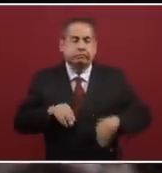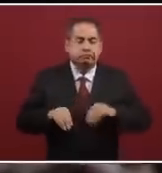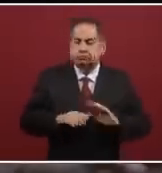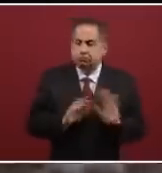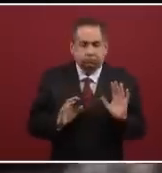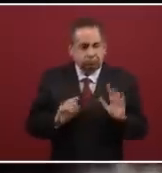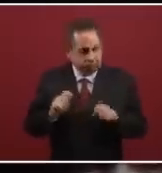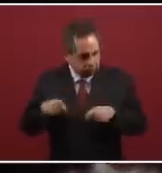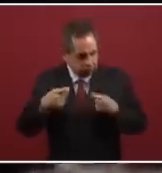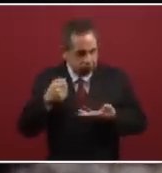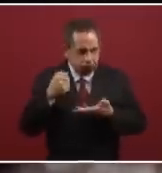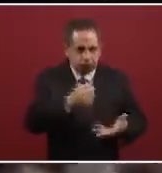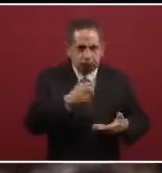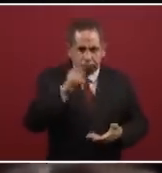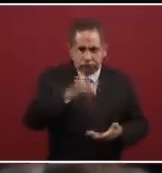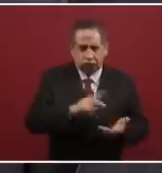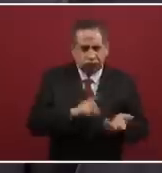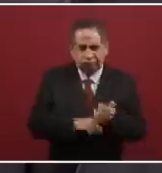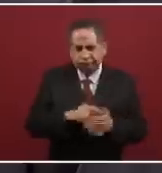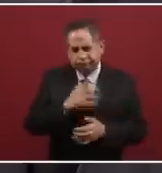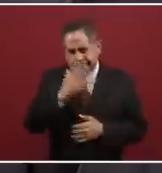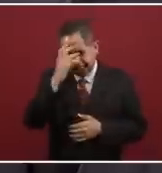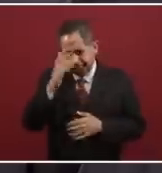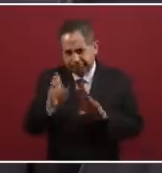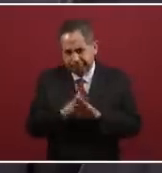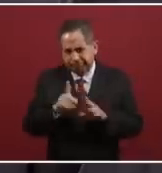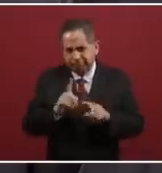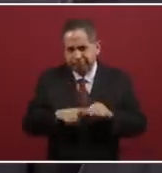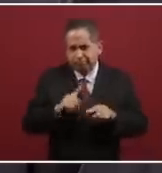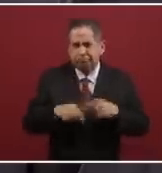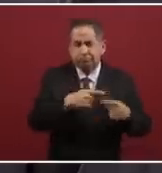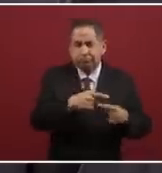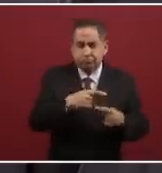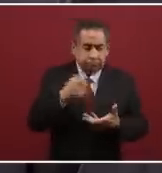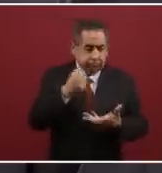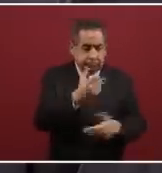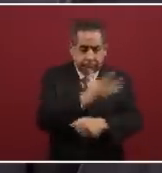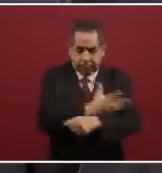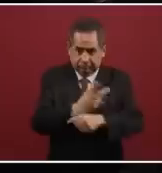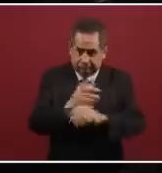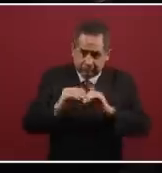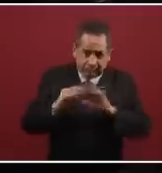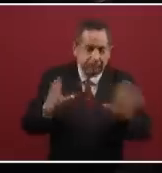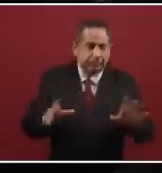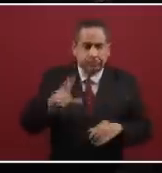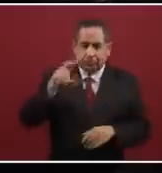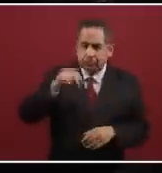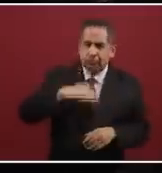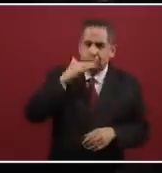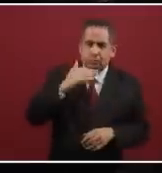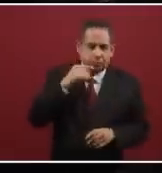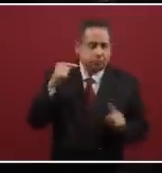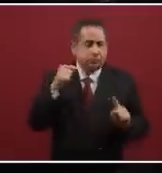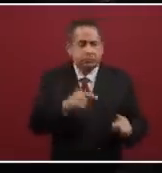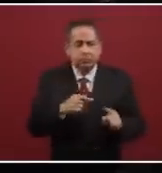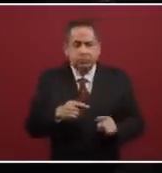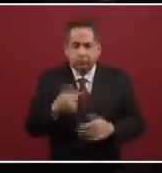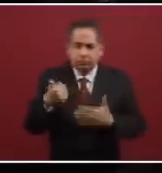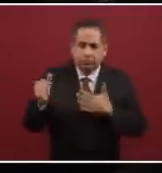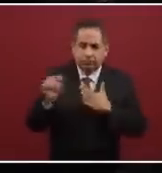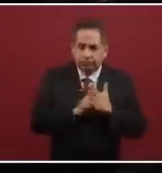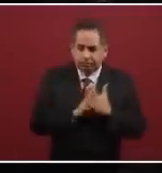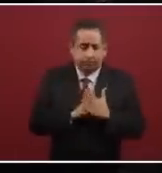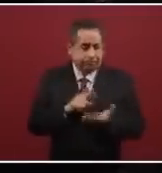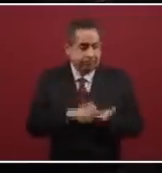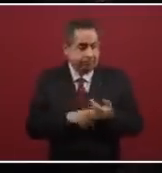en esta pues es realmente vergonzoso que si se supone que es la de la transparencia y de la no corrupción, en seis meses que han